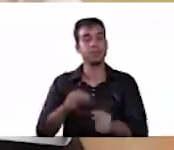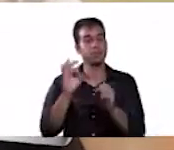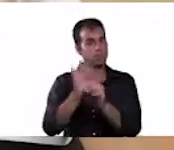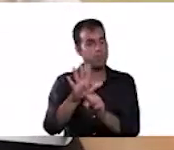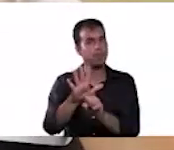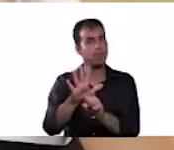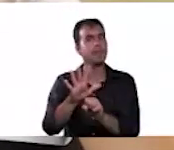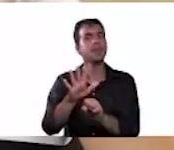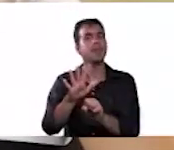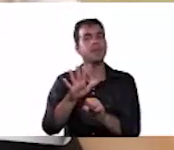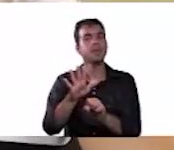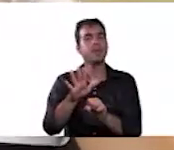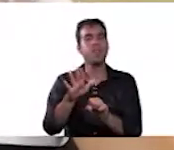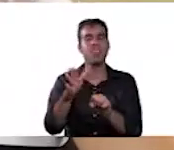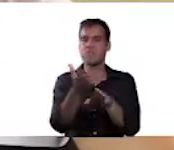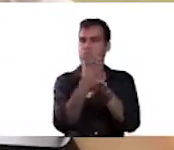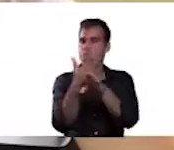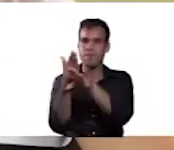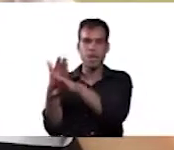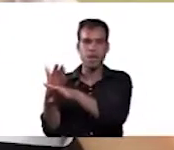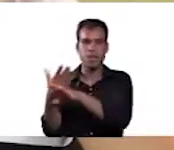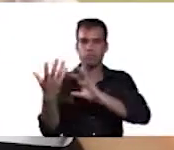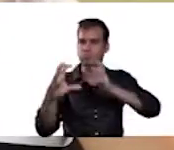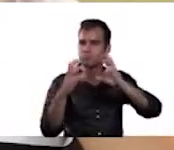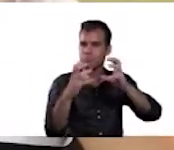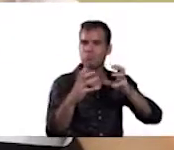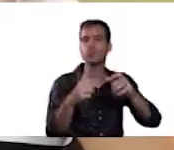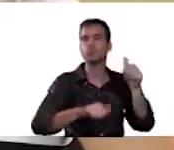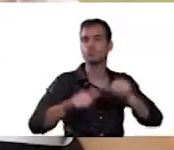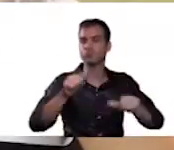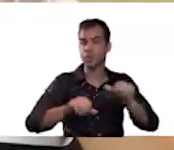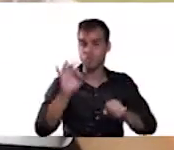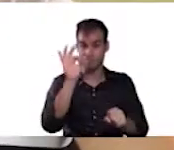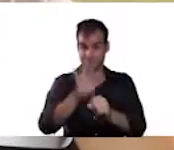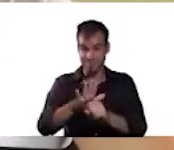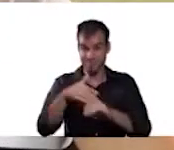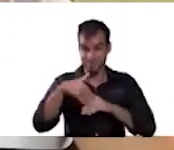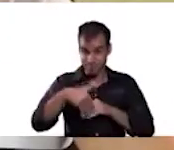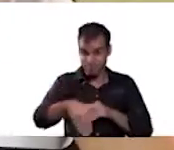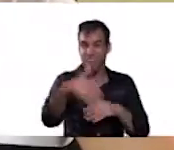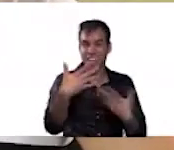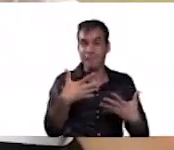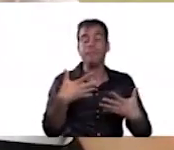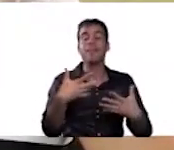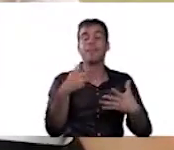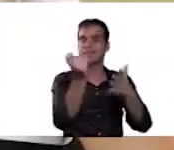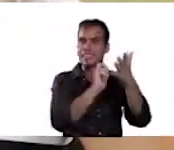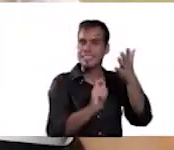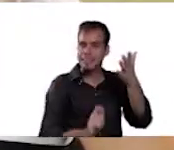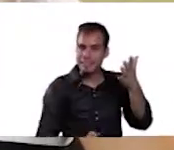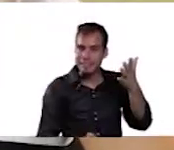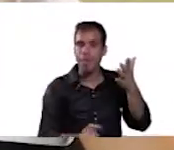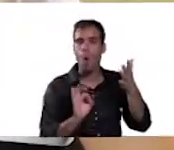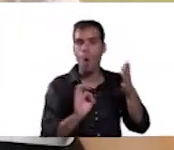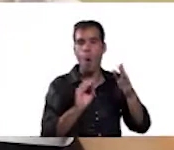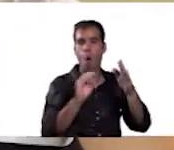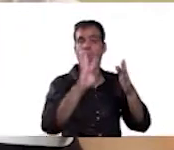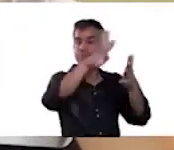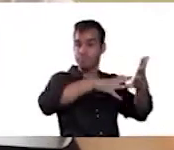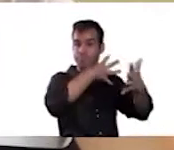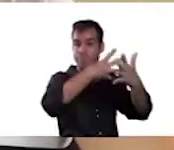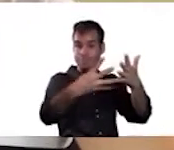los diferentes tipos de sustancias a partir de una descripción o un esquema de